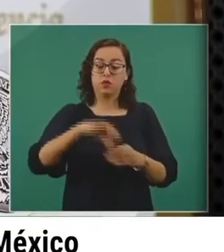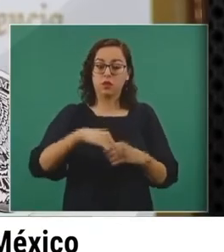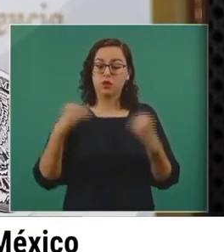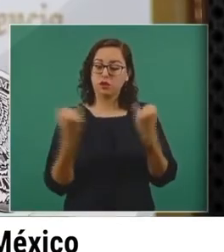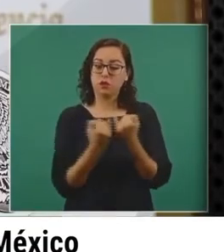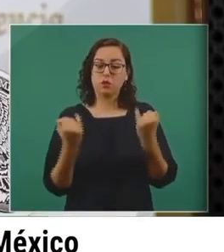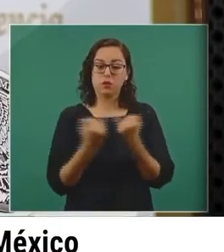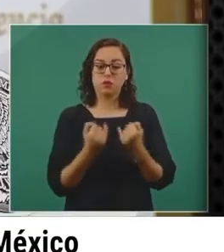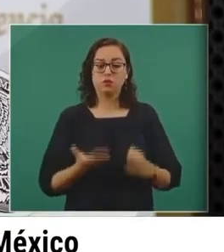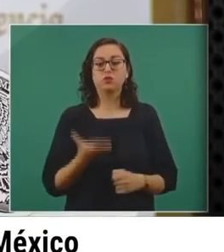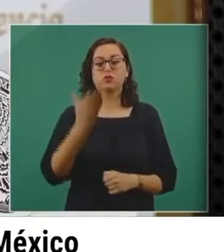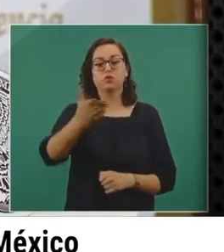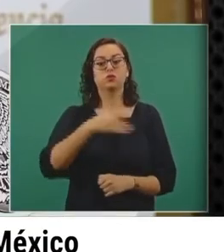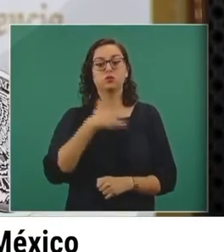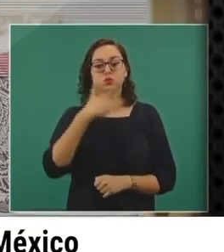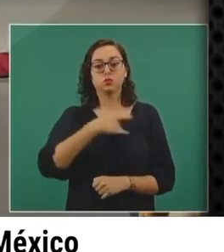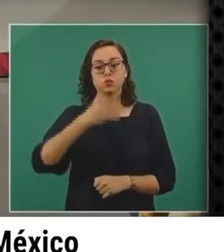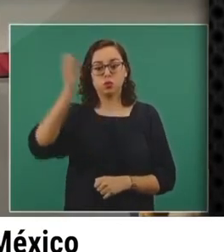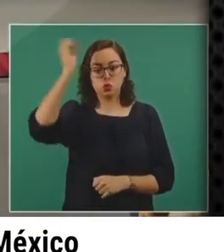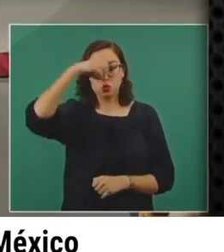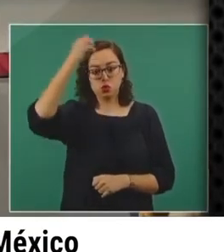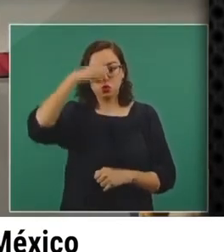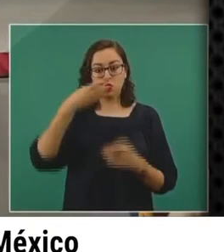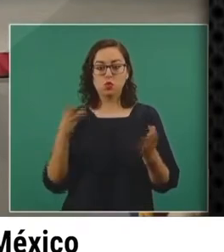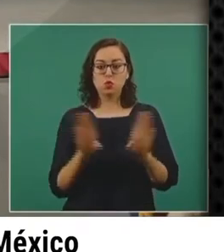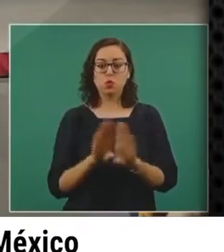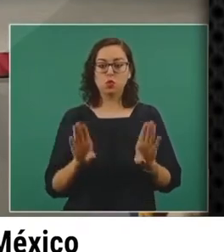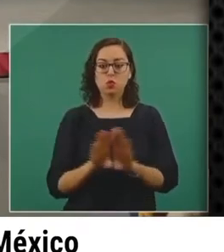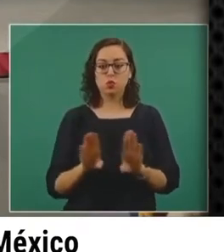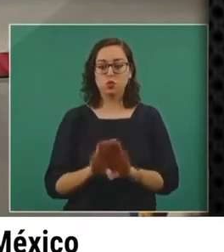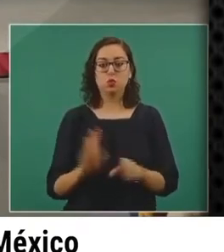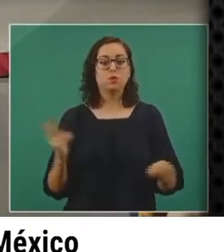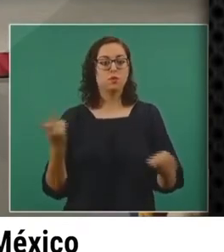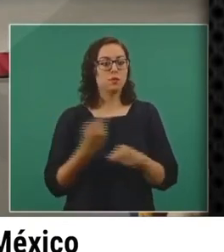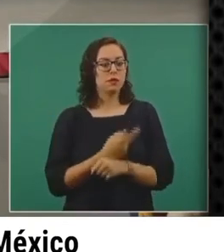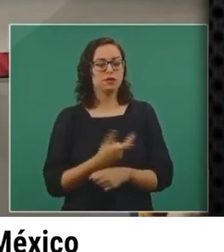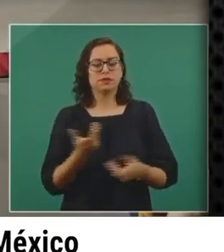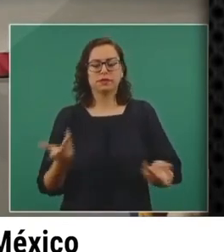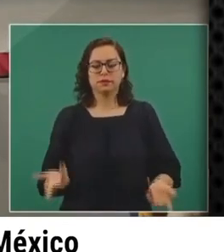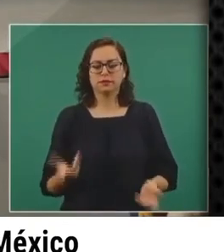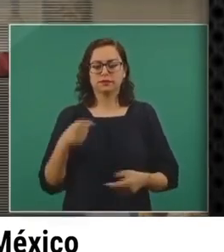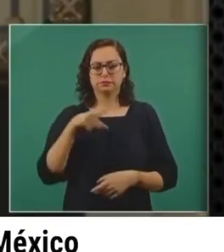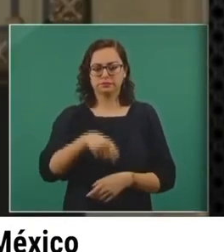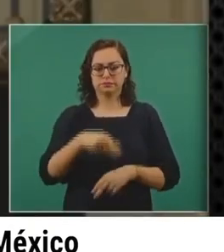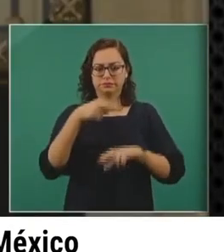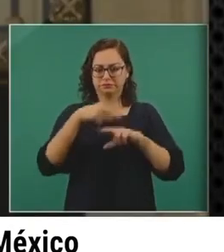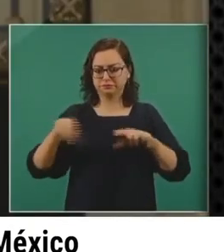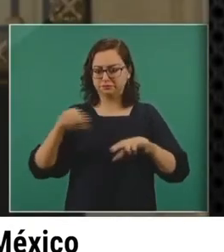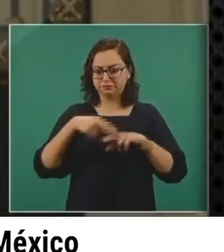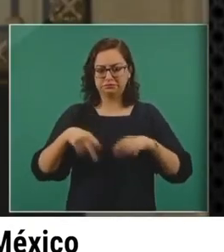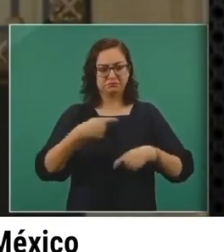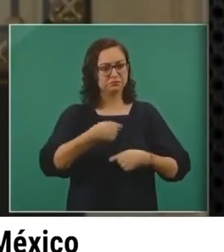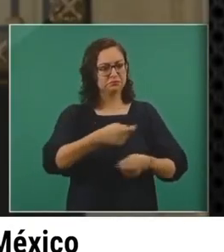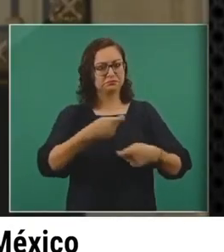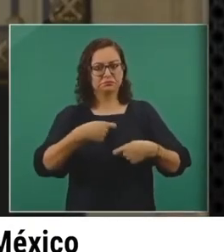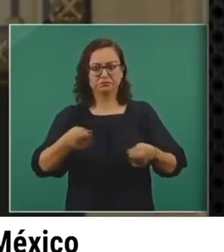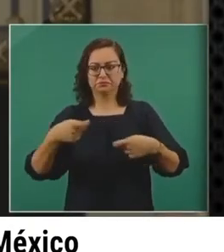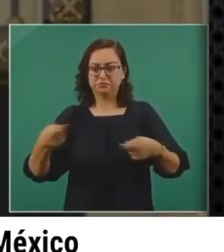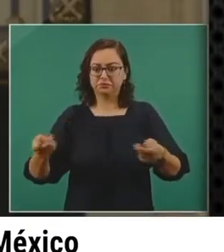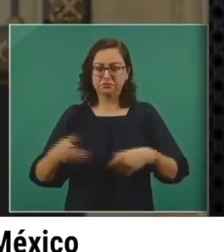¿Qué le parece, presidente? ¿Qué opinión tiene respecto a la entrega de estos vales, que es una flagrante violación a la ley? No es